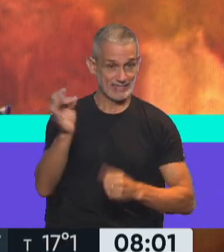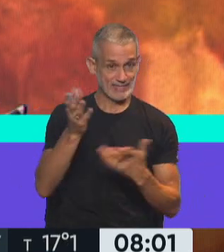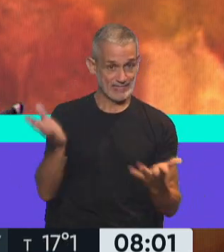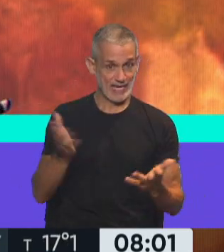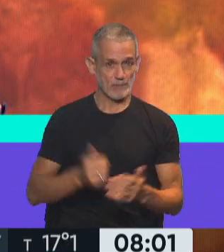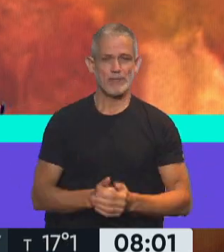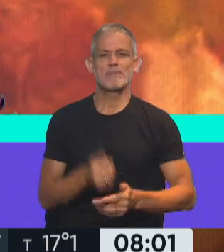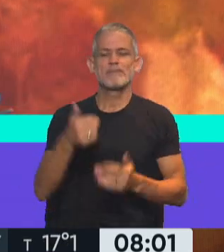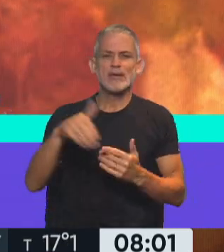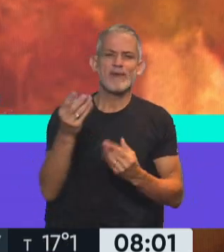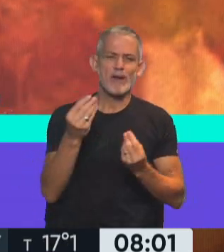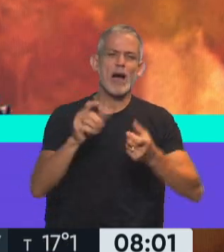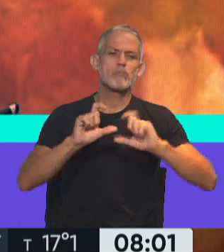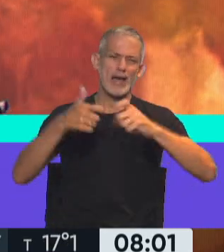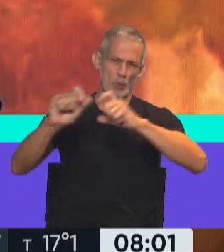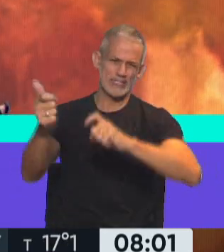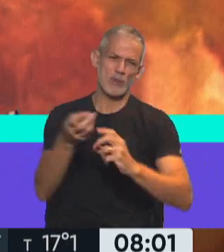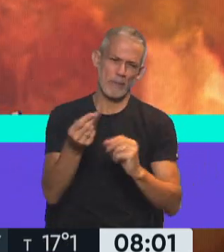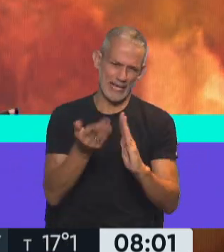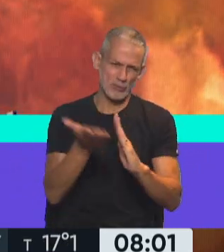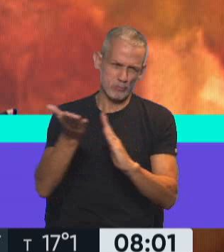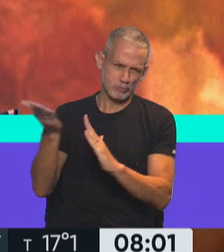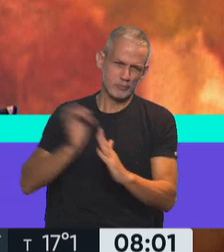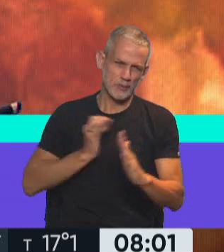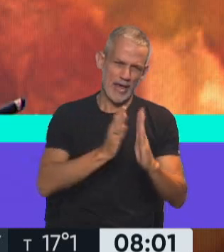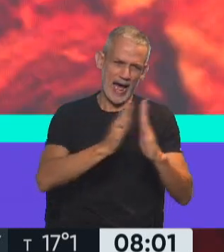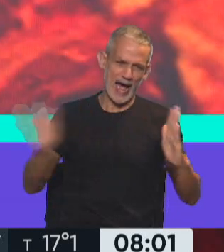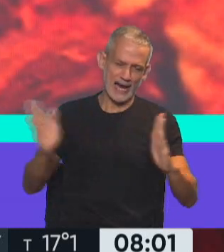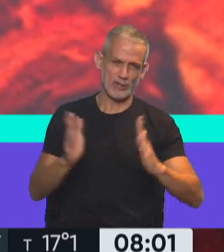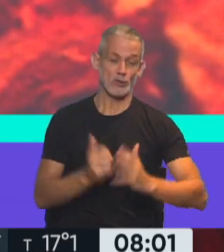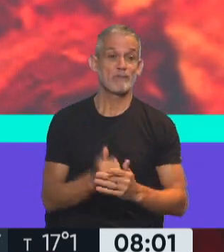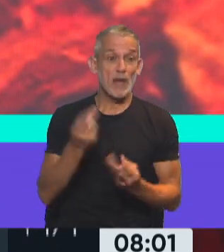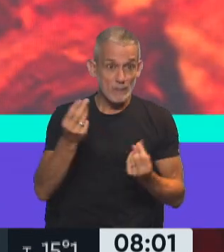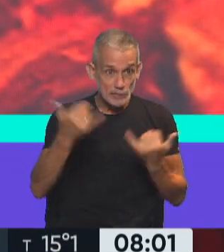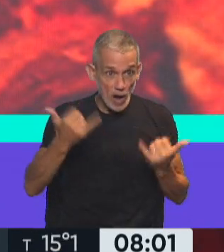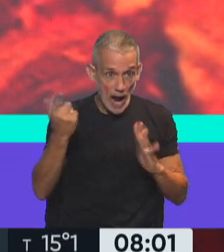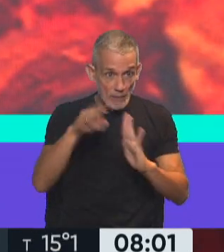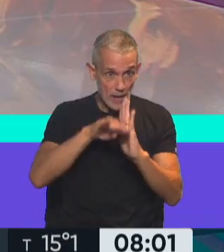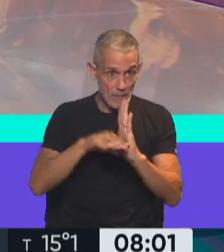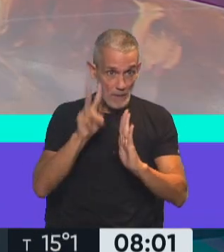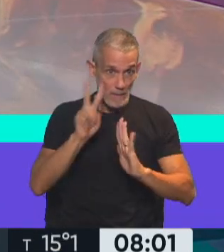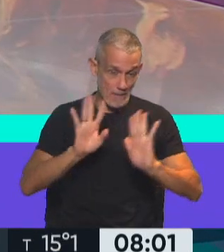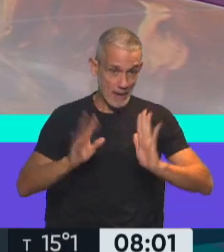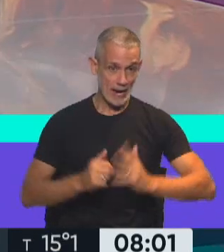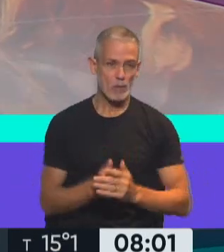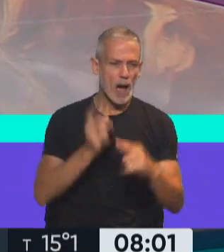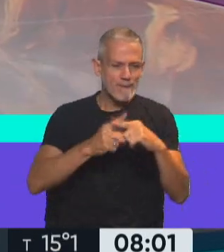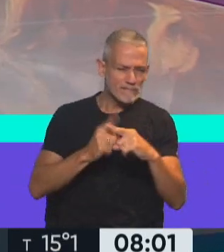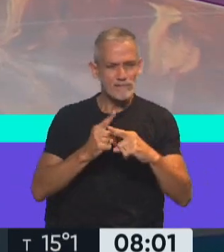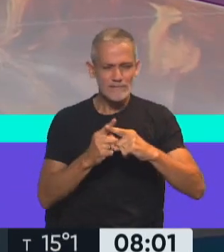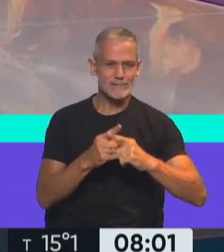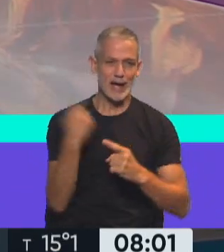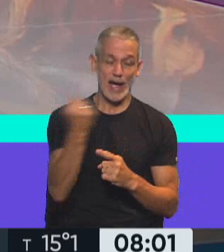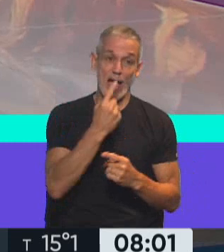digamos, y va a tener algunas actualizaciones de precio a lo largo de los distintos trimestres. Tenemos los precios para ir mirando y más o menos haciendo las cuentas